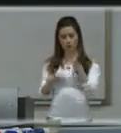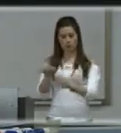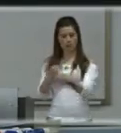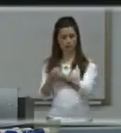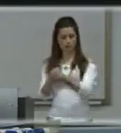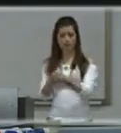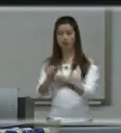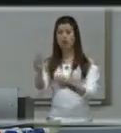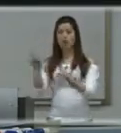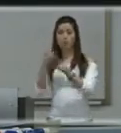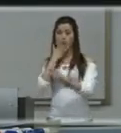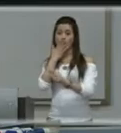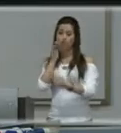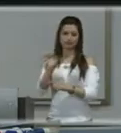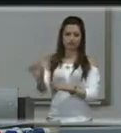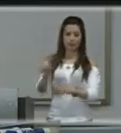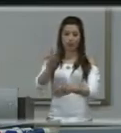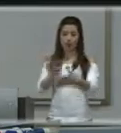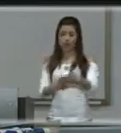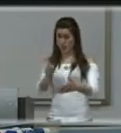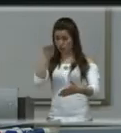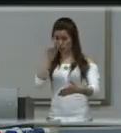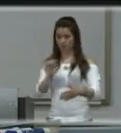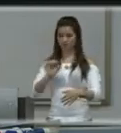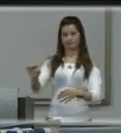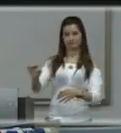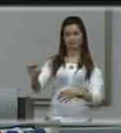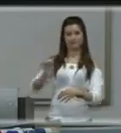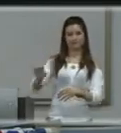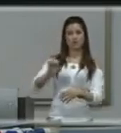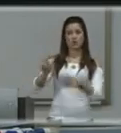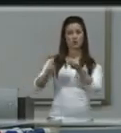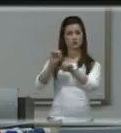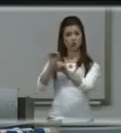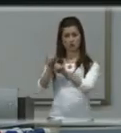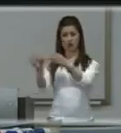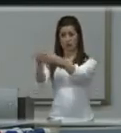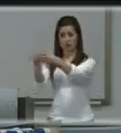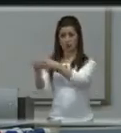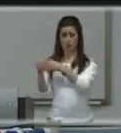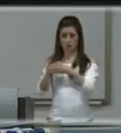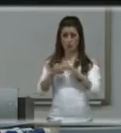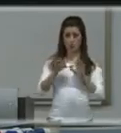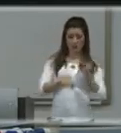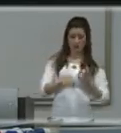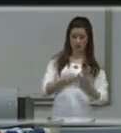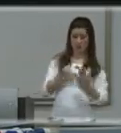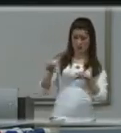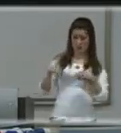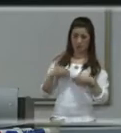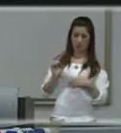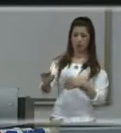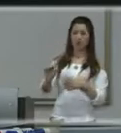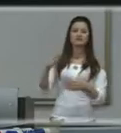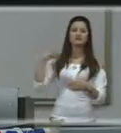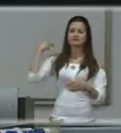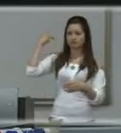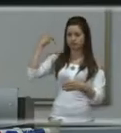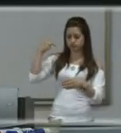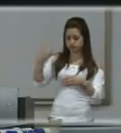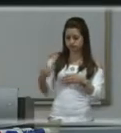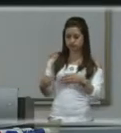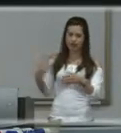analfabetas, indígenas, ¿sí? Todos esos grupos sociales han sido incapaces jurídicamente en algún momento de la historia. Hoy en